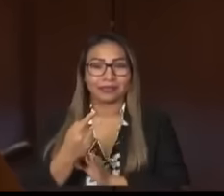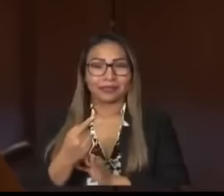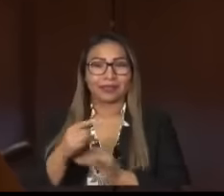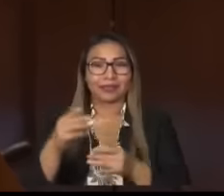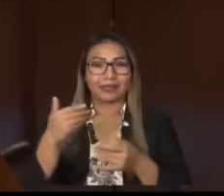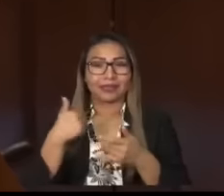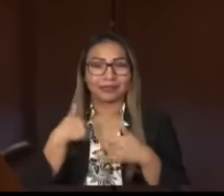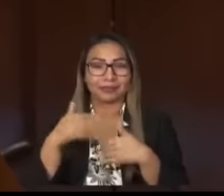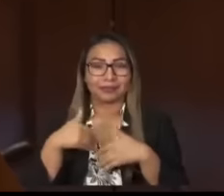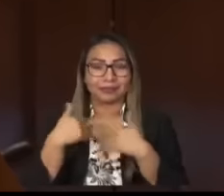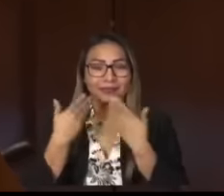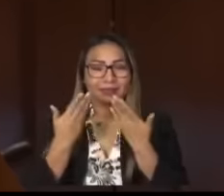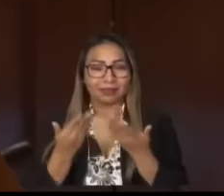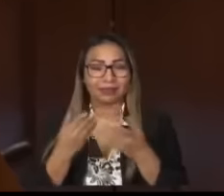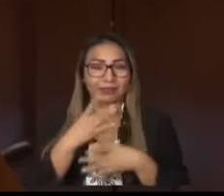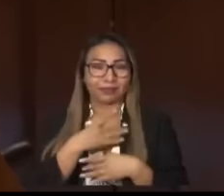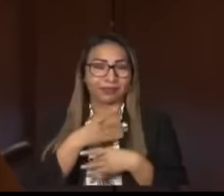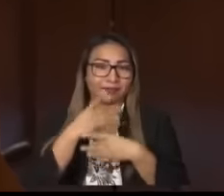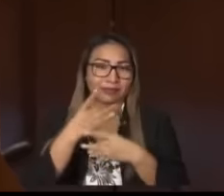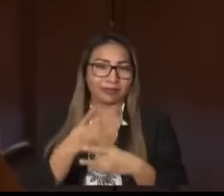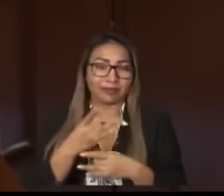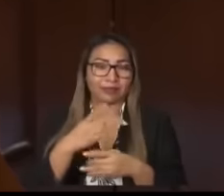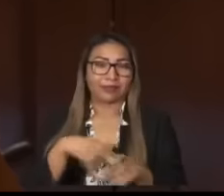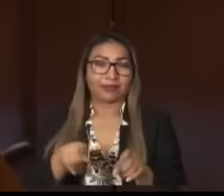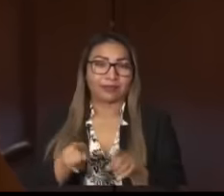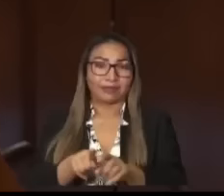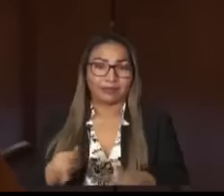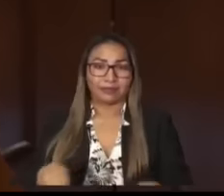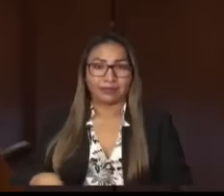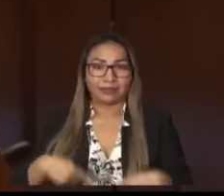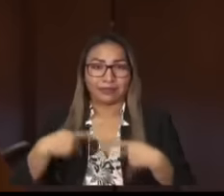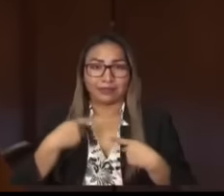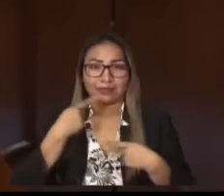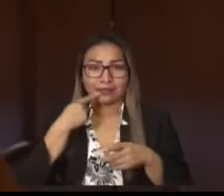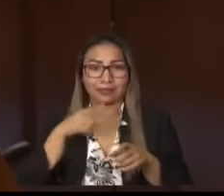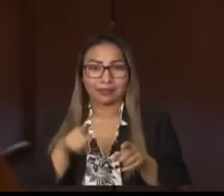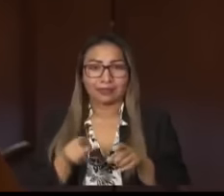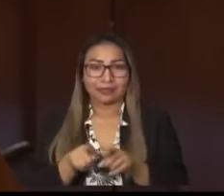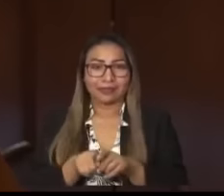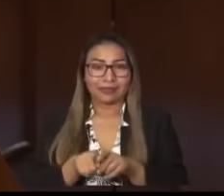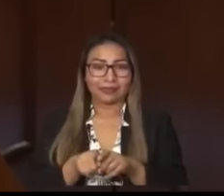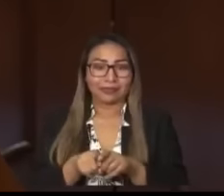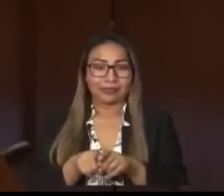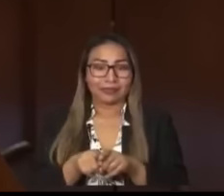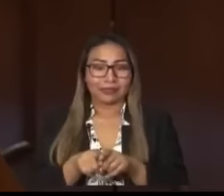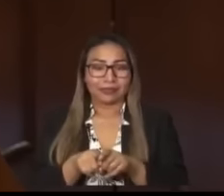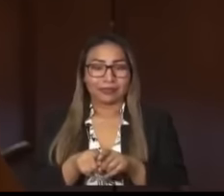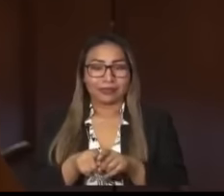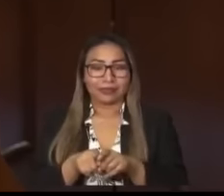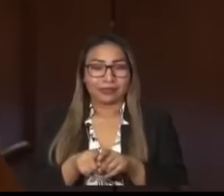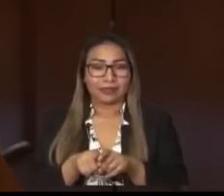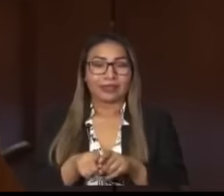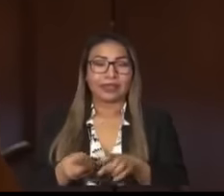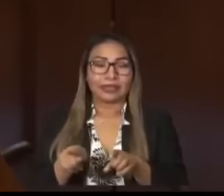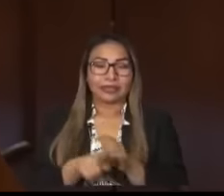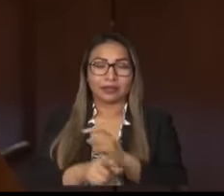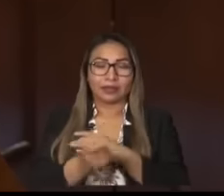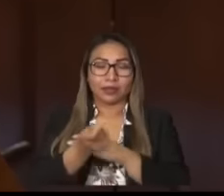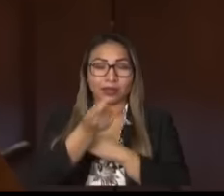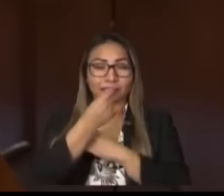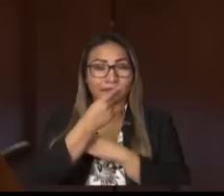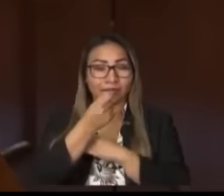tiene que ver con la salud, que tiene que ver con la vida, que tiene que ver con los